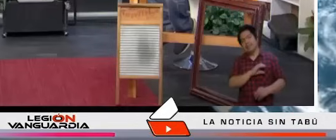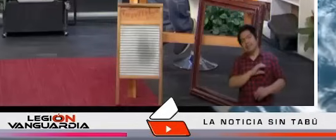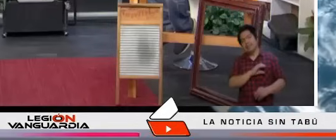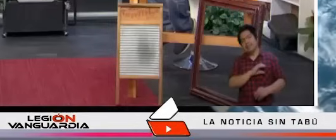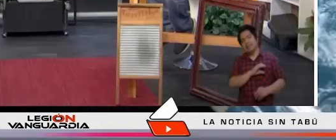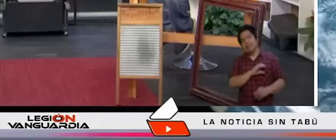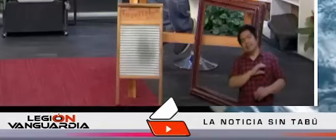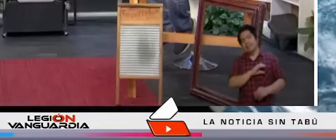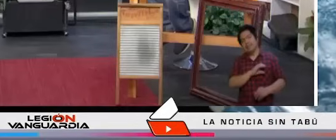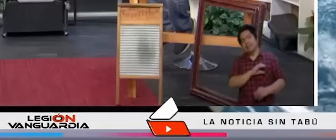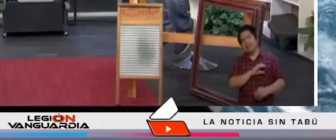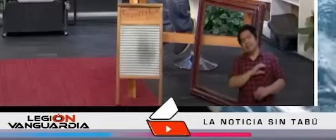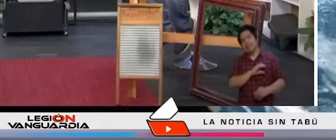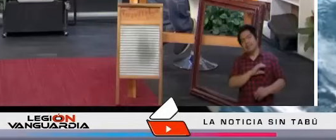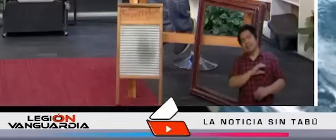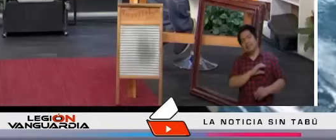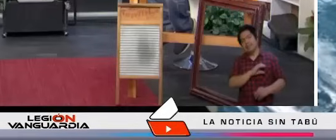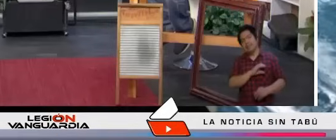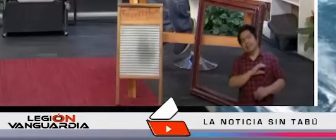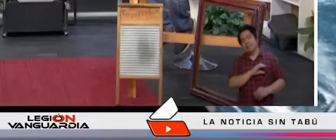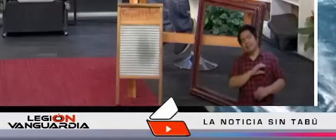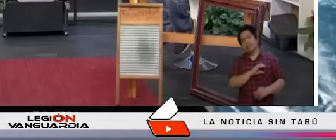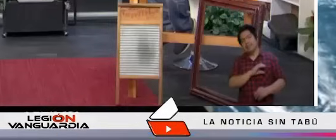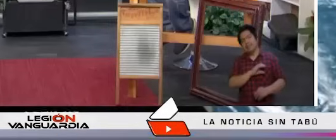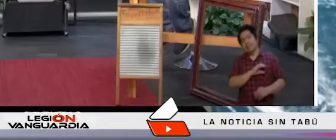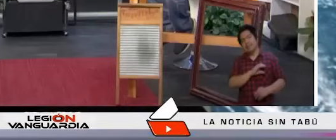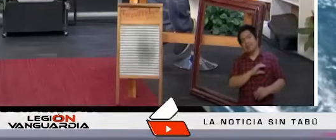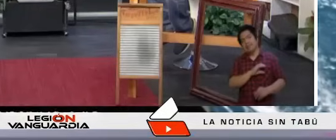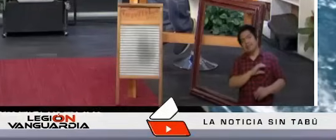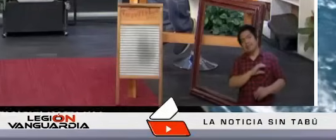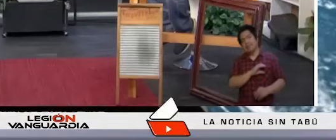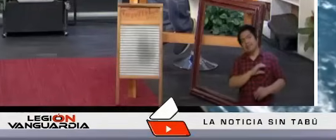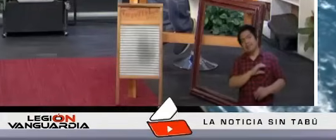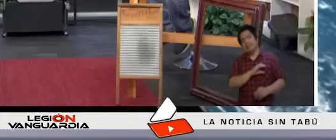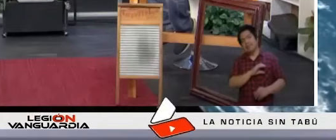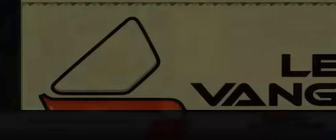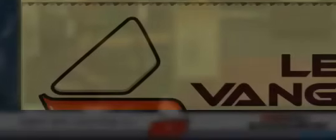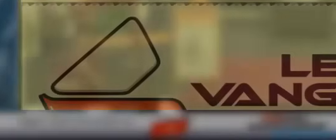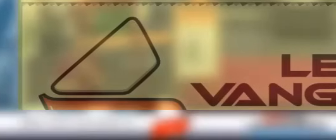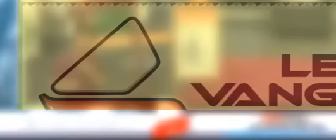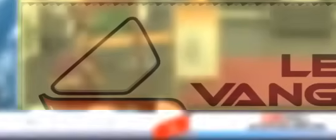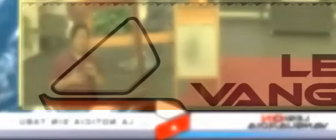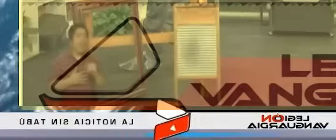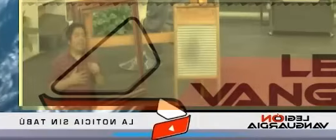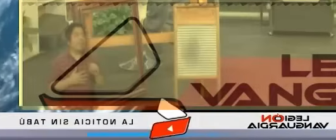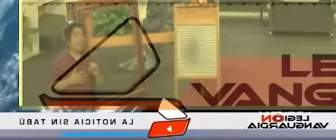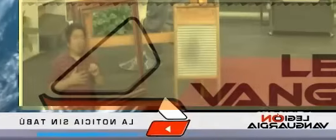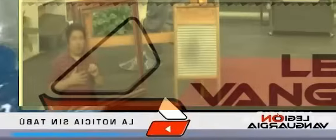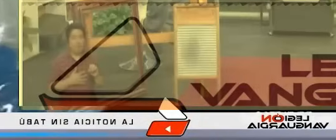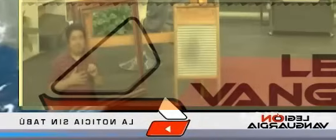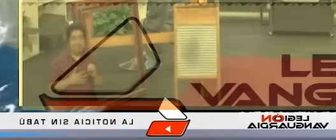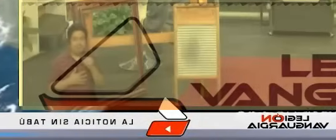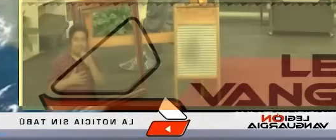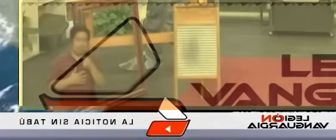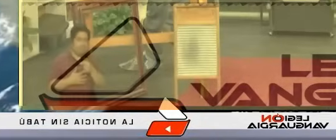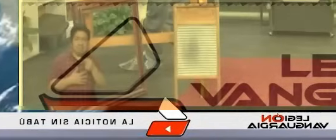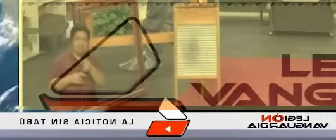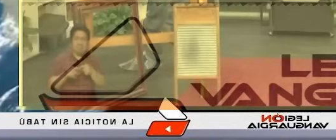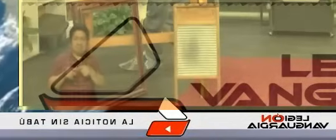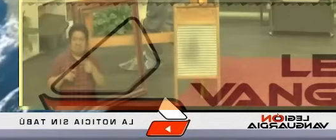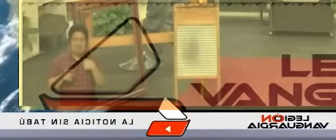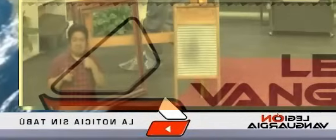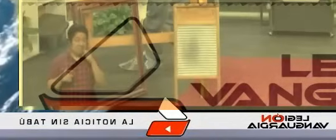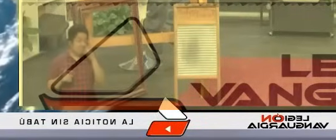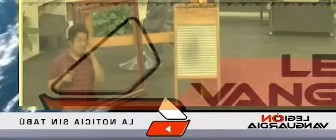a sacudir y va a retemblar Xóchitl Gálvez. Veamos. Callito. Mi Oye, y este no es callito. influencer de los que